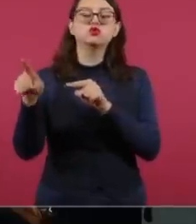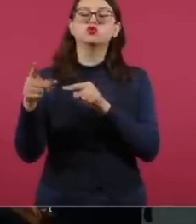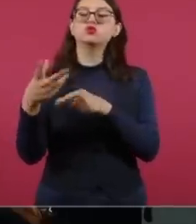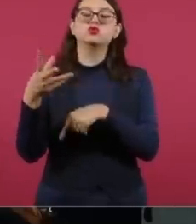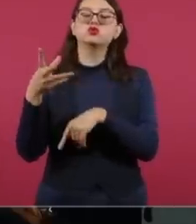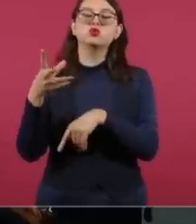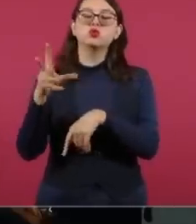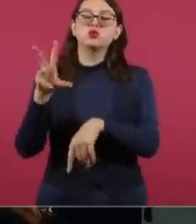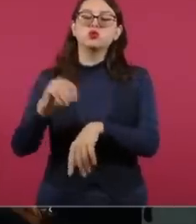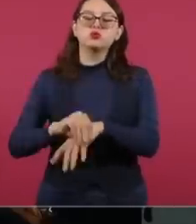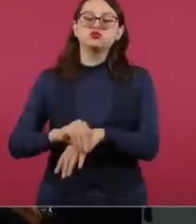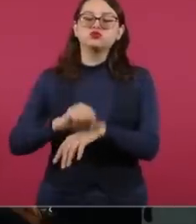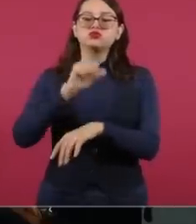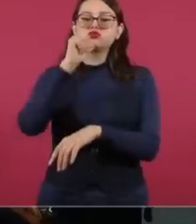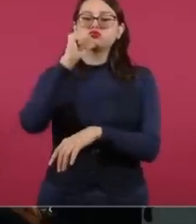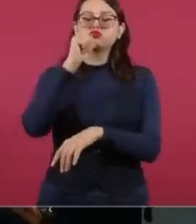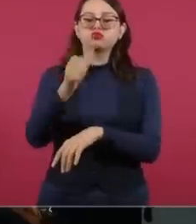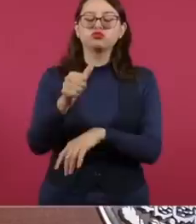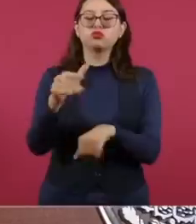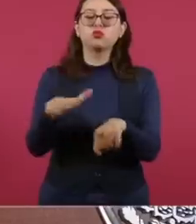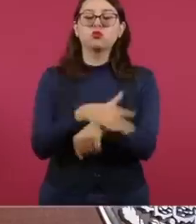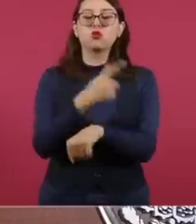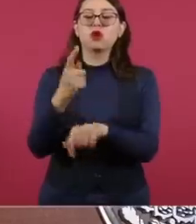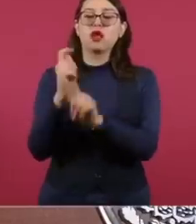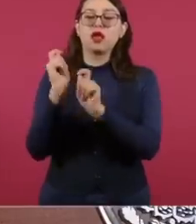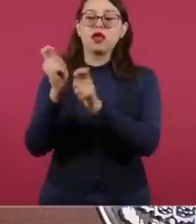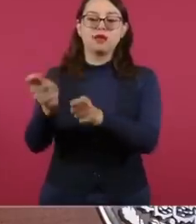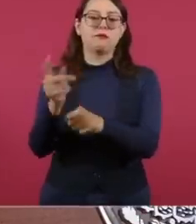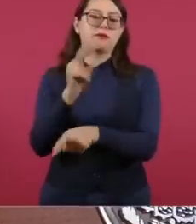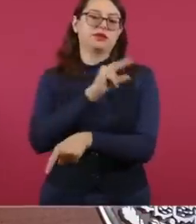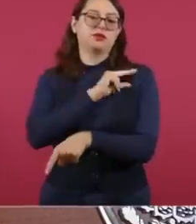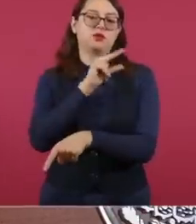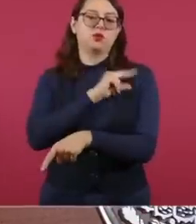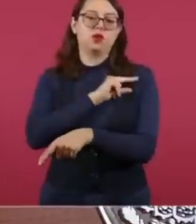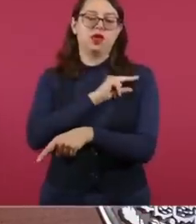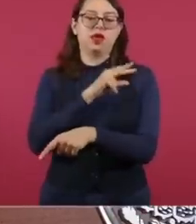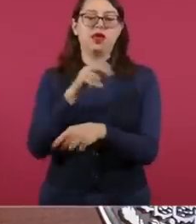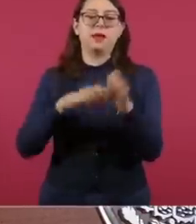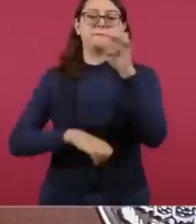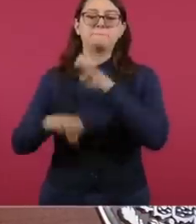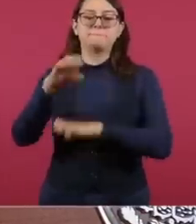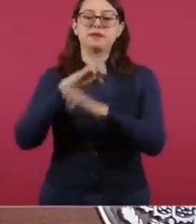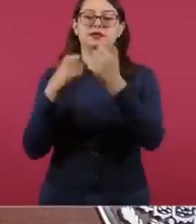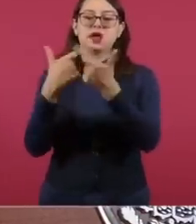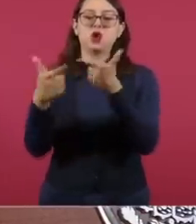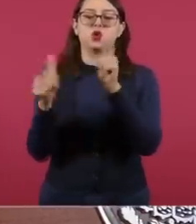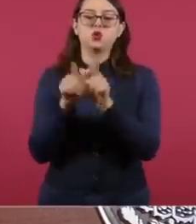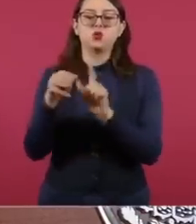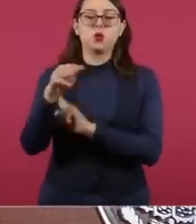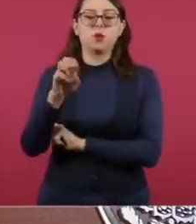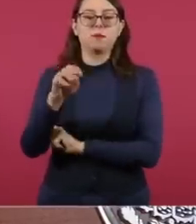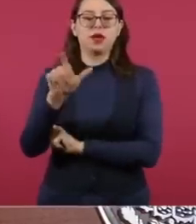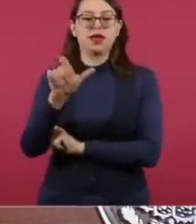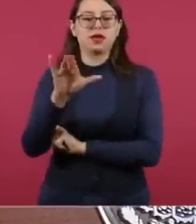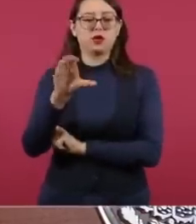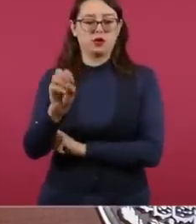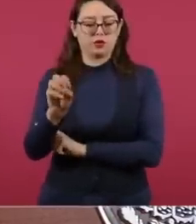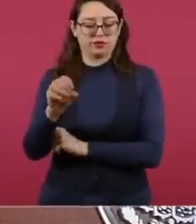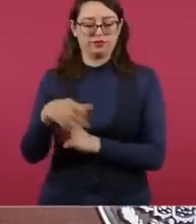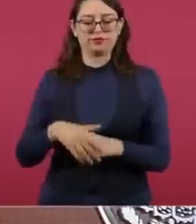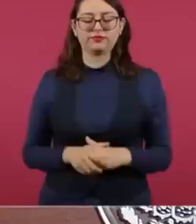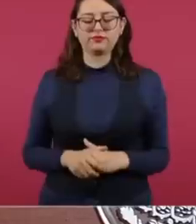México, aun cuando se había establecido con anterioridad